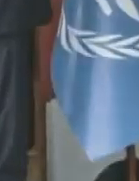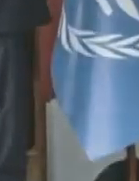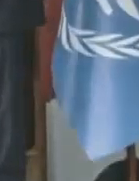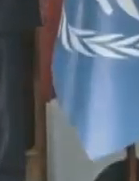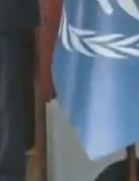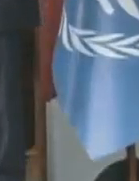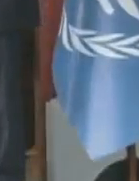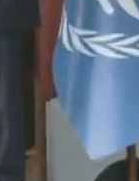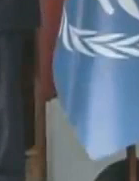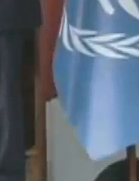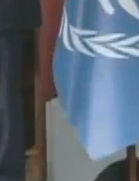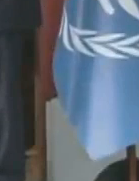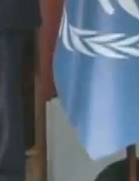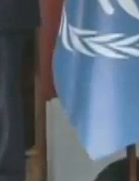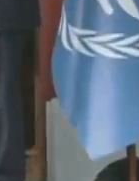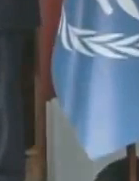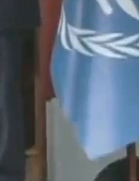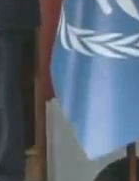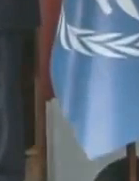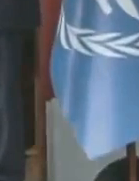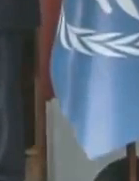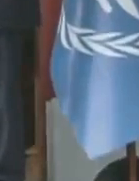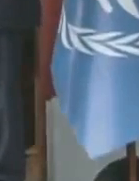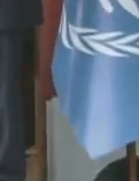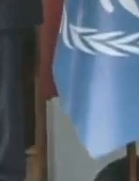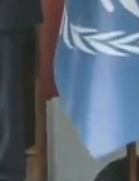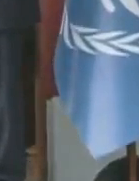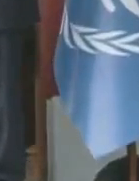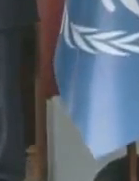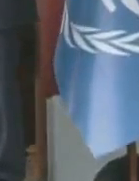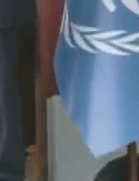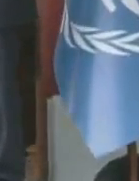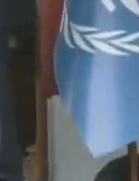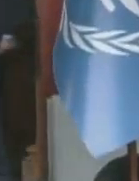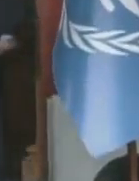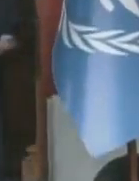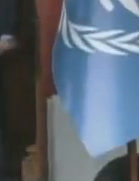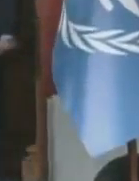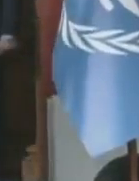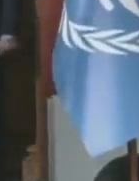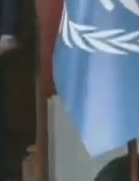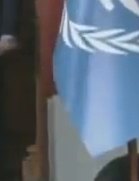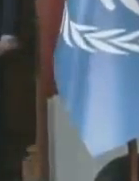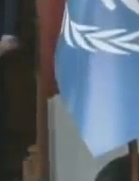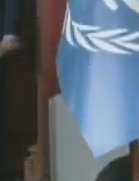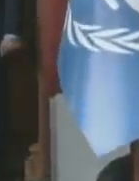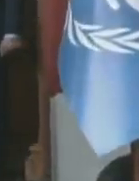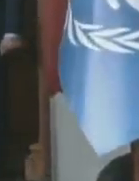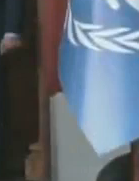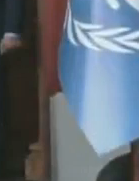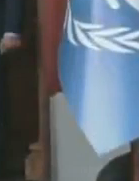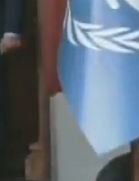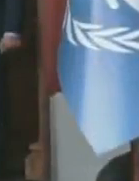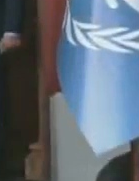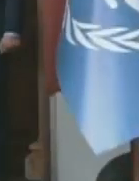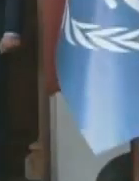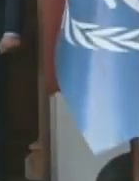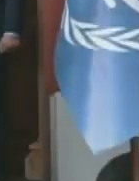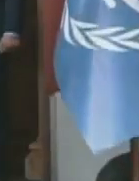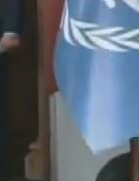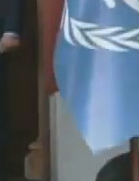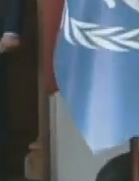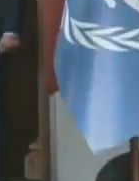el ex honorable fiscal de la corte penal internacional que además tendrá una oficina técnica de cooperación en